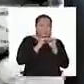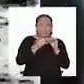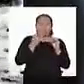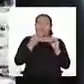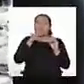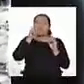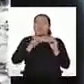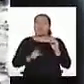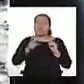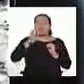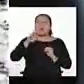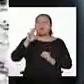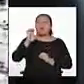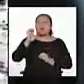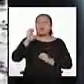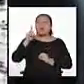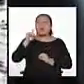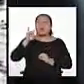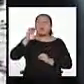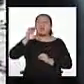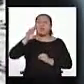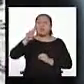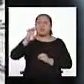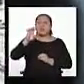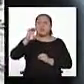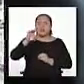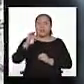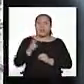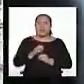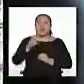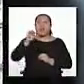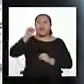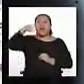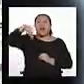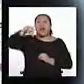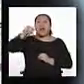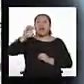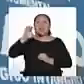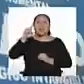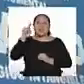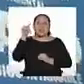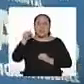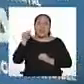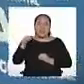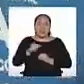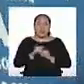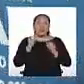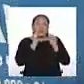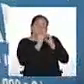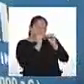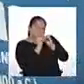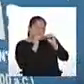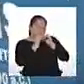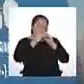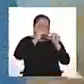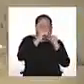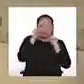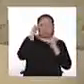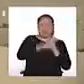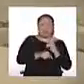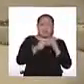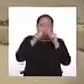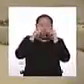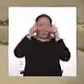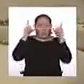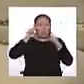arqueólogo Frederick Engel. Desde entonces, este complejo arqueológico nos sigue sorprendiendo. En el